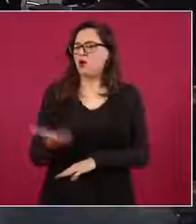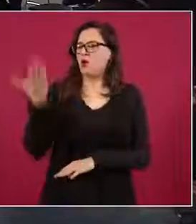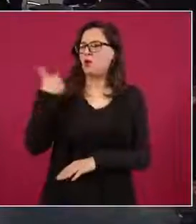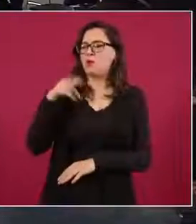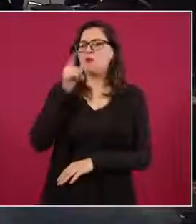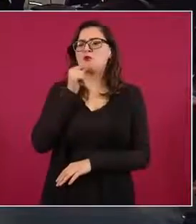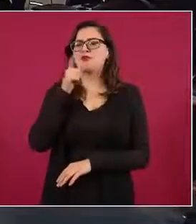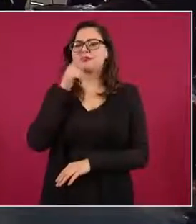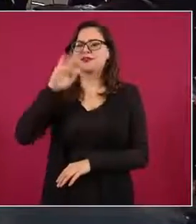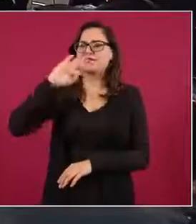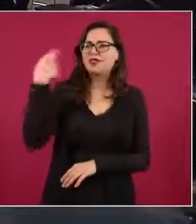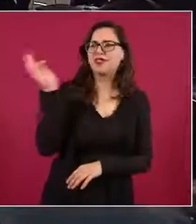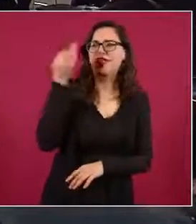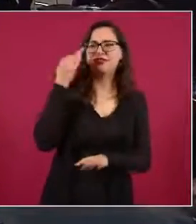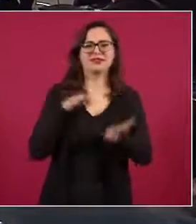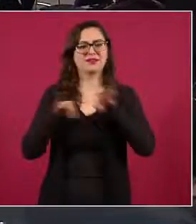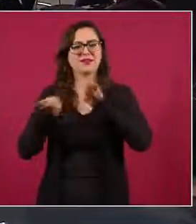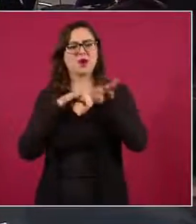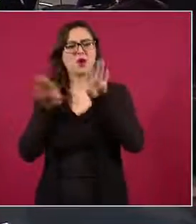cuestiones